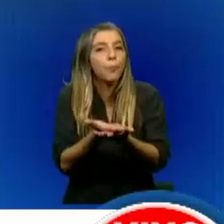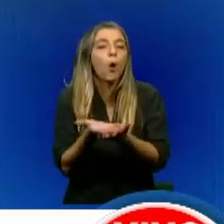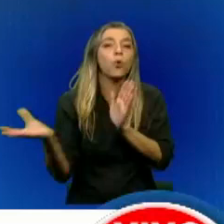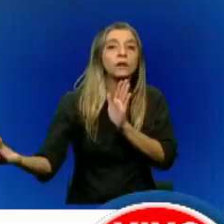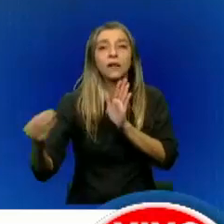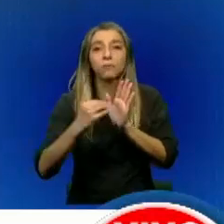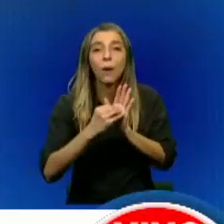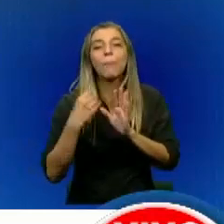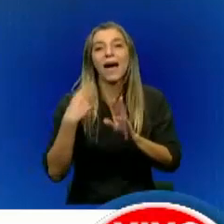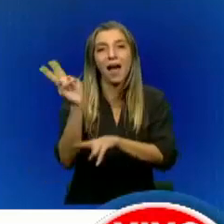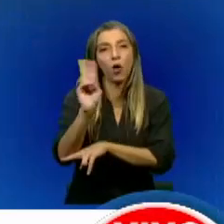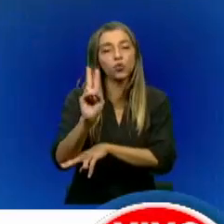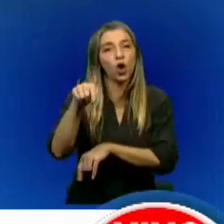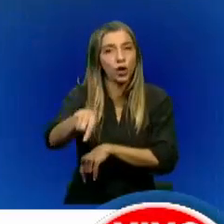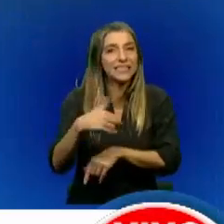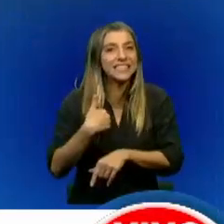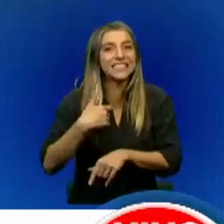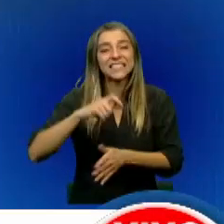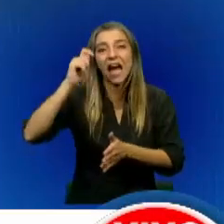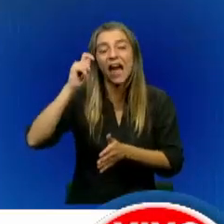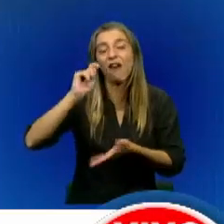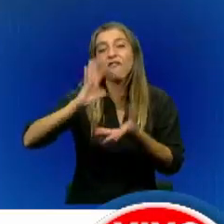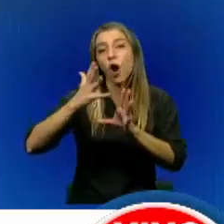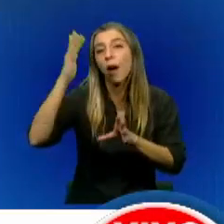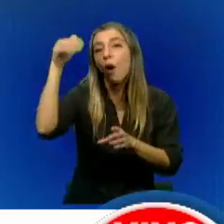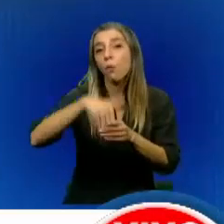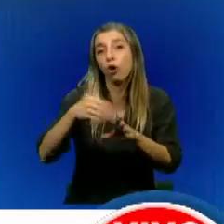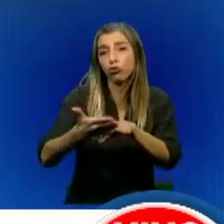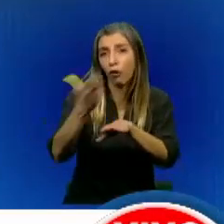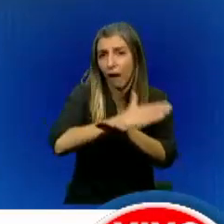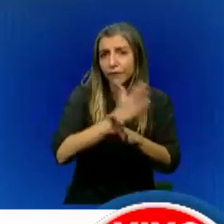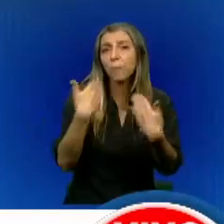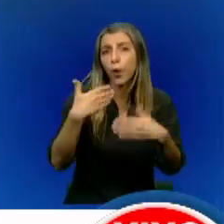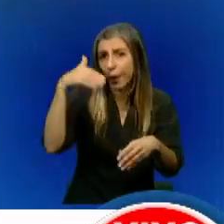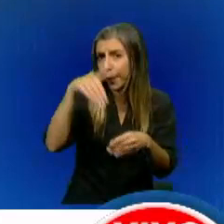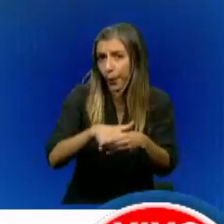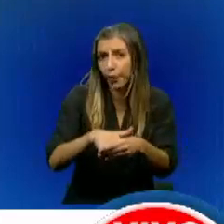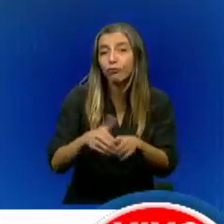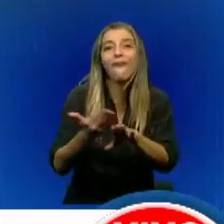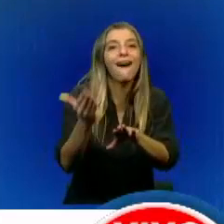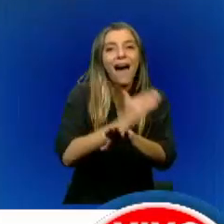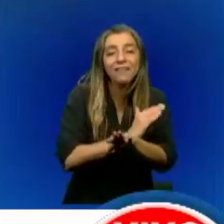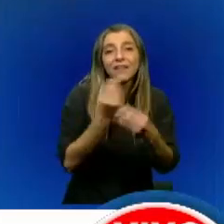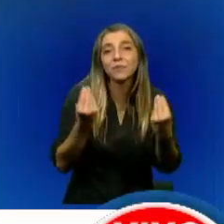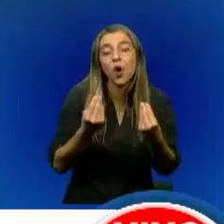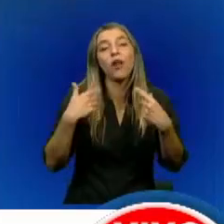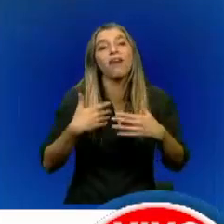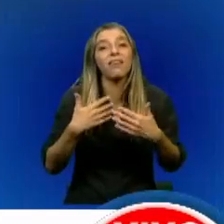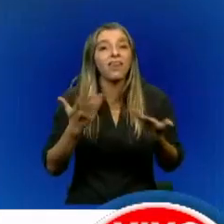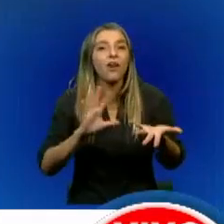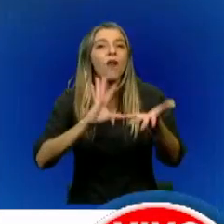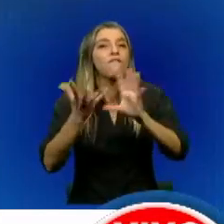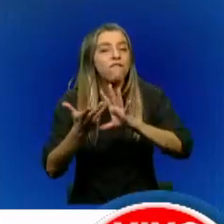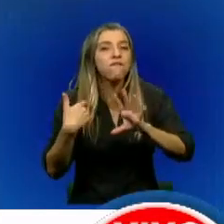se autorizara en esta ley el voto adelantado del comando electoral, porque el padrón complementario ha demostrado ser